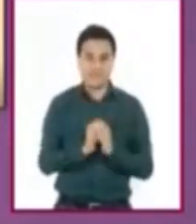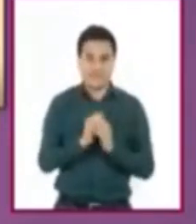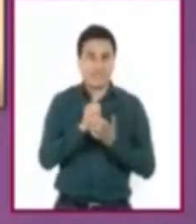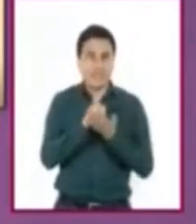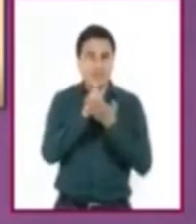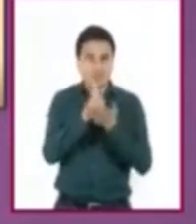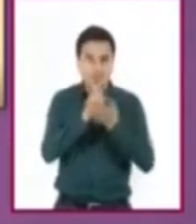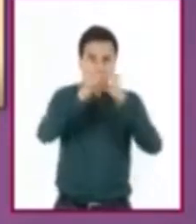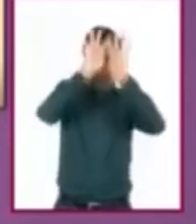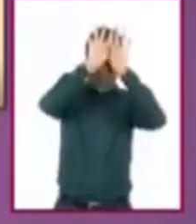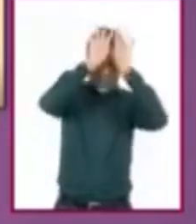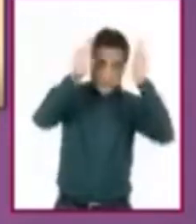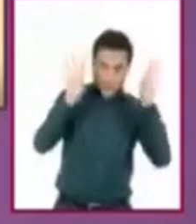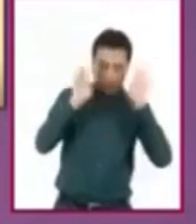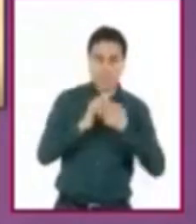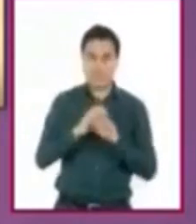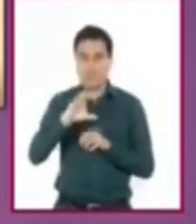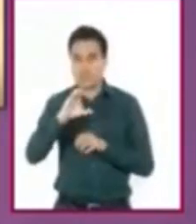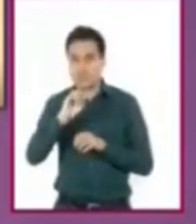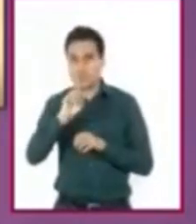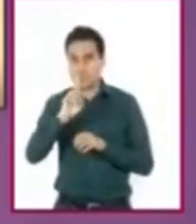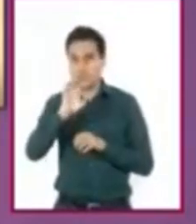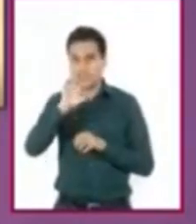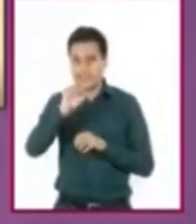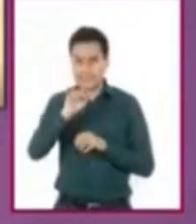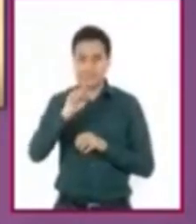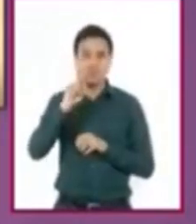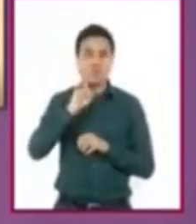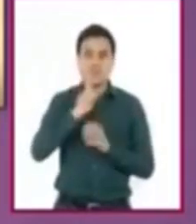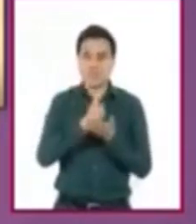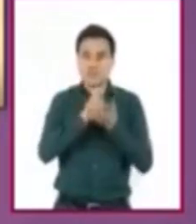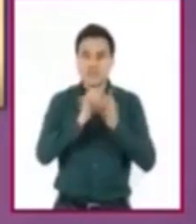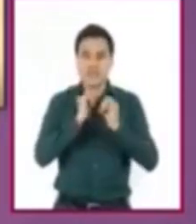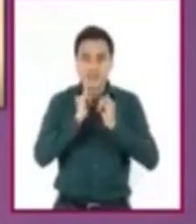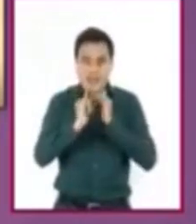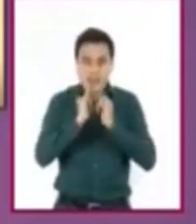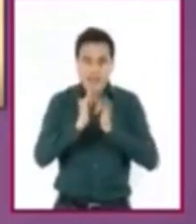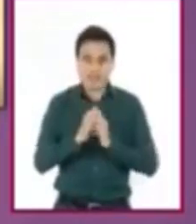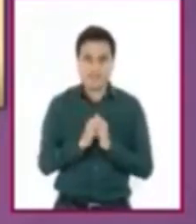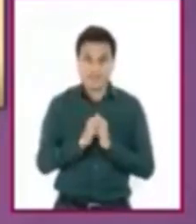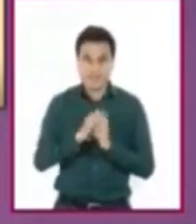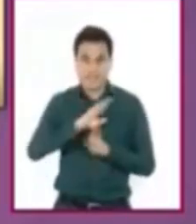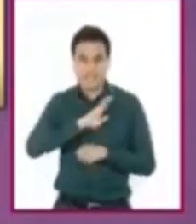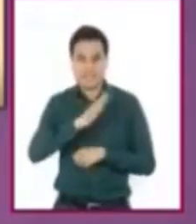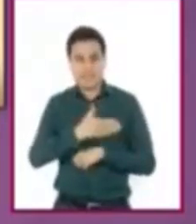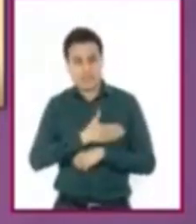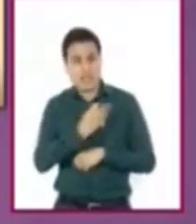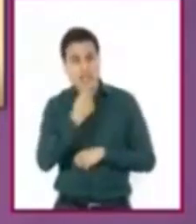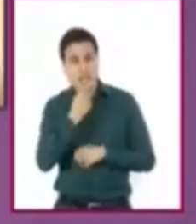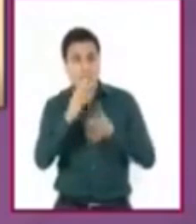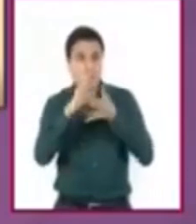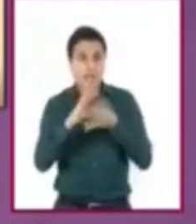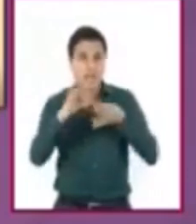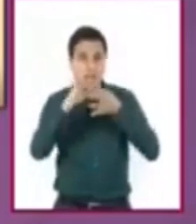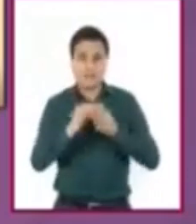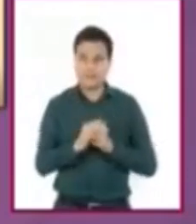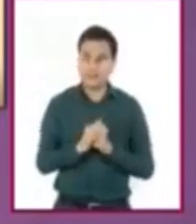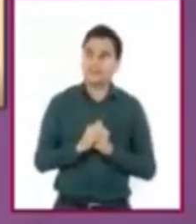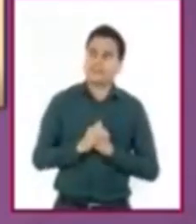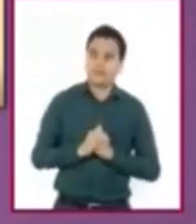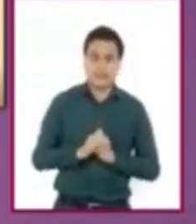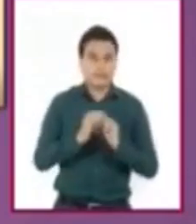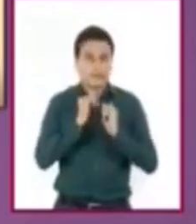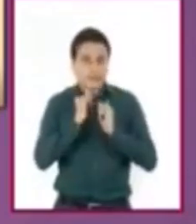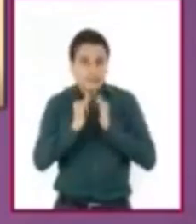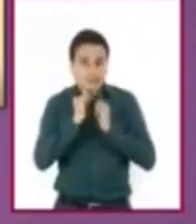y Cortés, en las que Marina debía traducir los complicados discursos del español sobre los fundamentos del cristianismo y